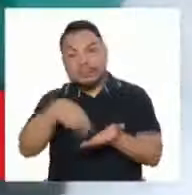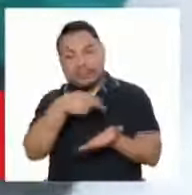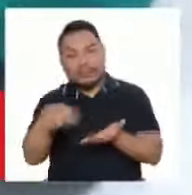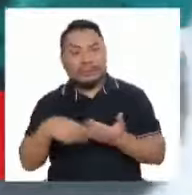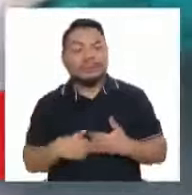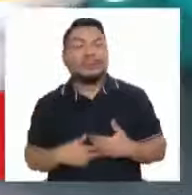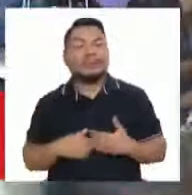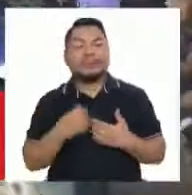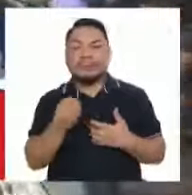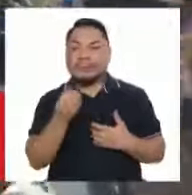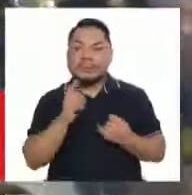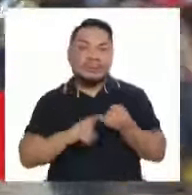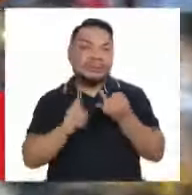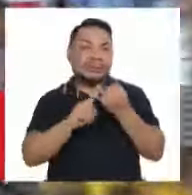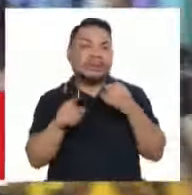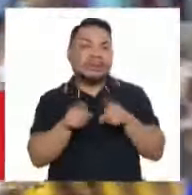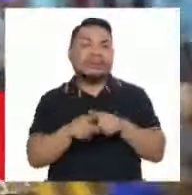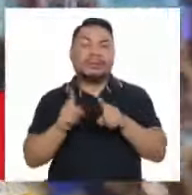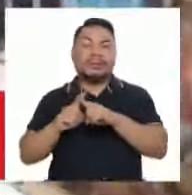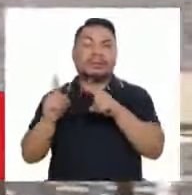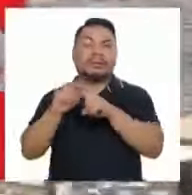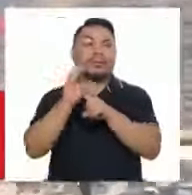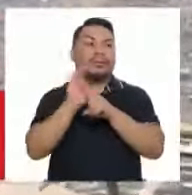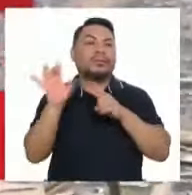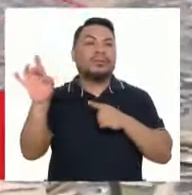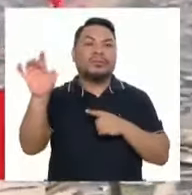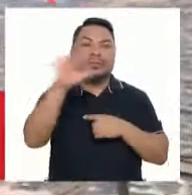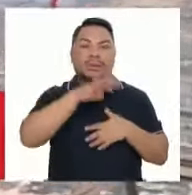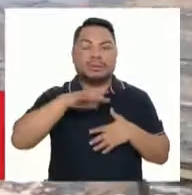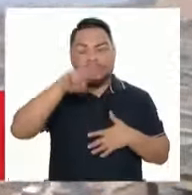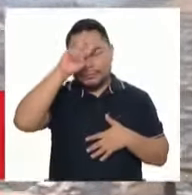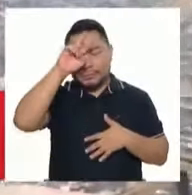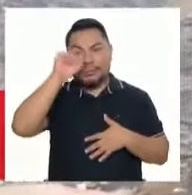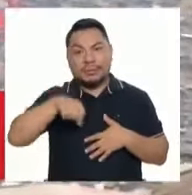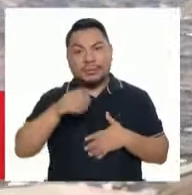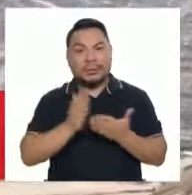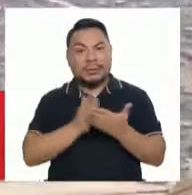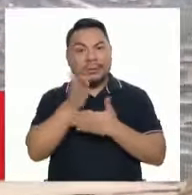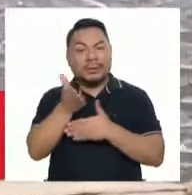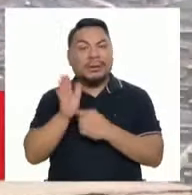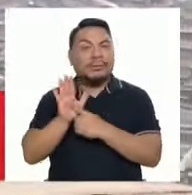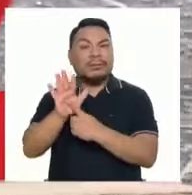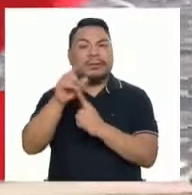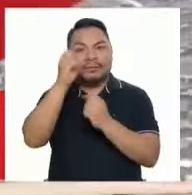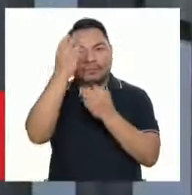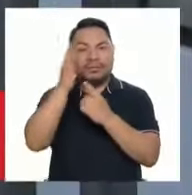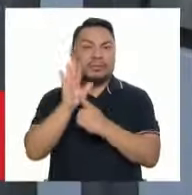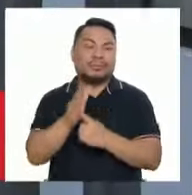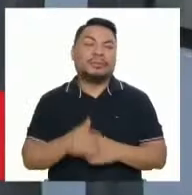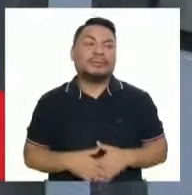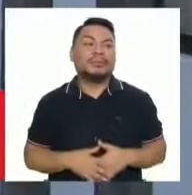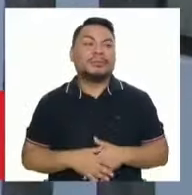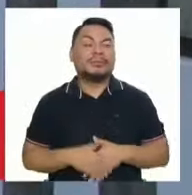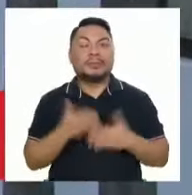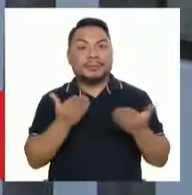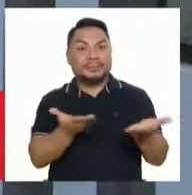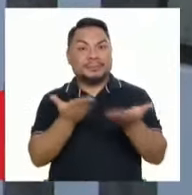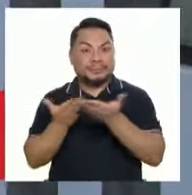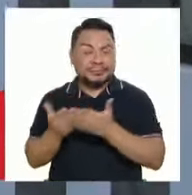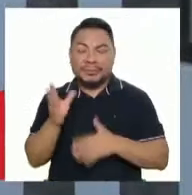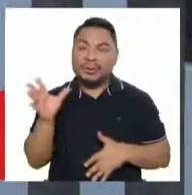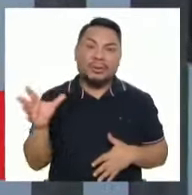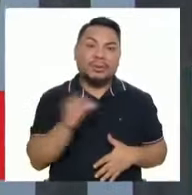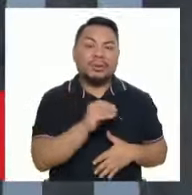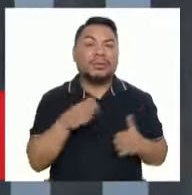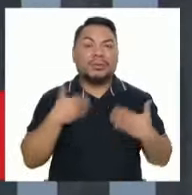la gastronomía y la multiculturalidad de nuestro país a través de esta ventana informativa. Los invitamos a